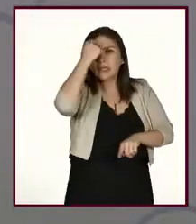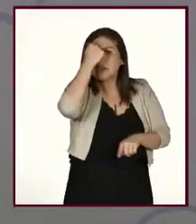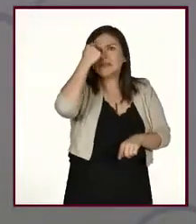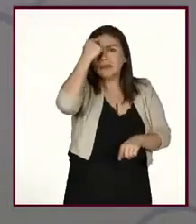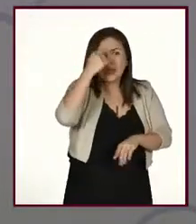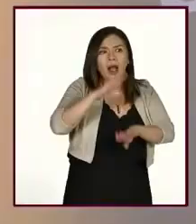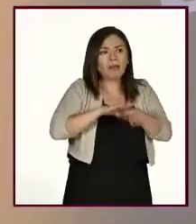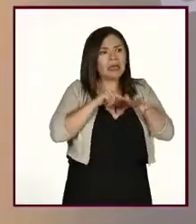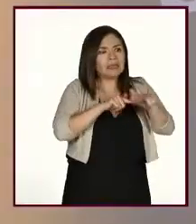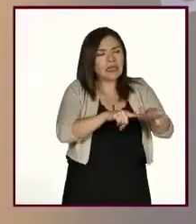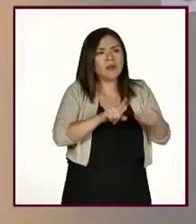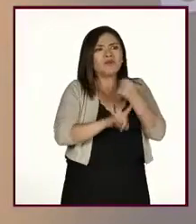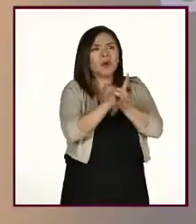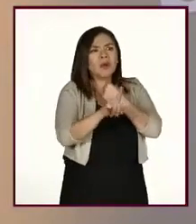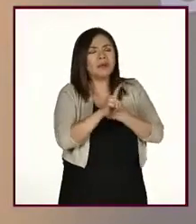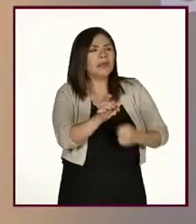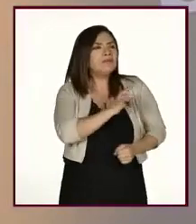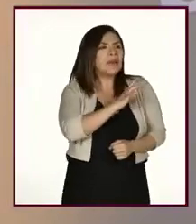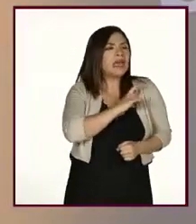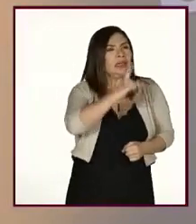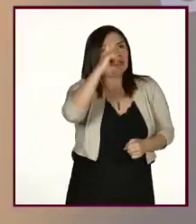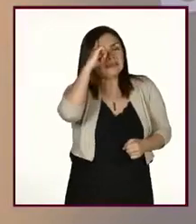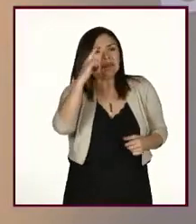continúan con ese